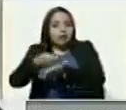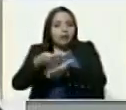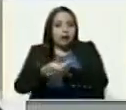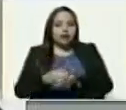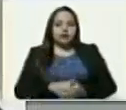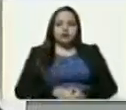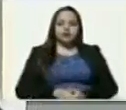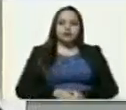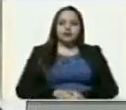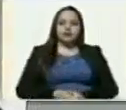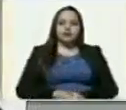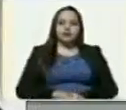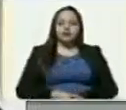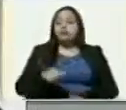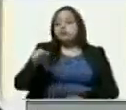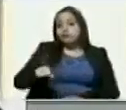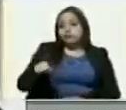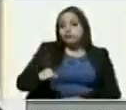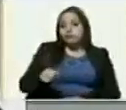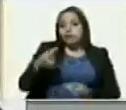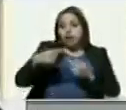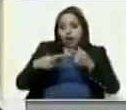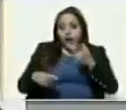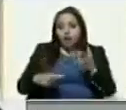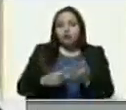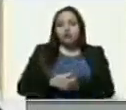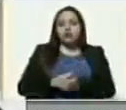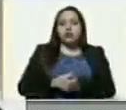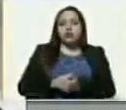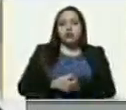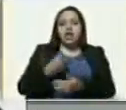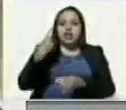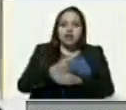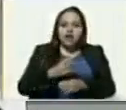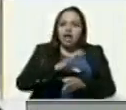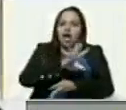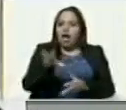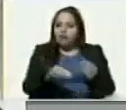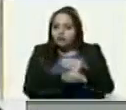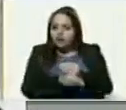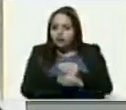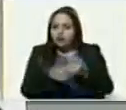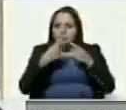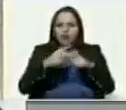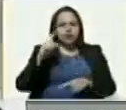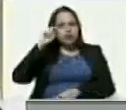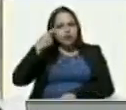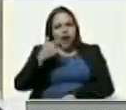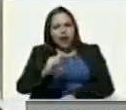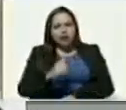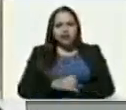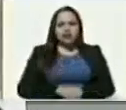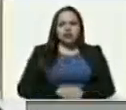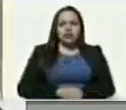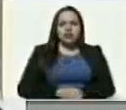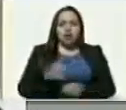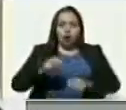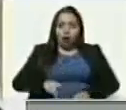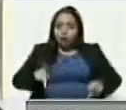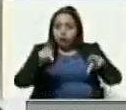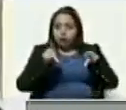bueno, eso es parte de las cosas que se va a ir ajustando, pero recuerde que también existe la